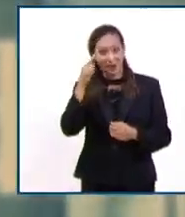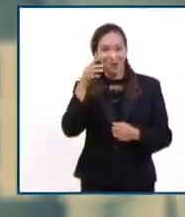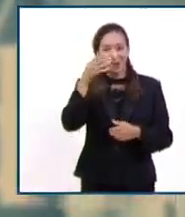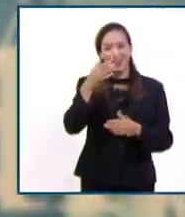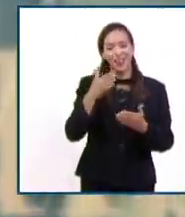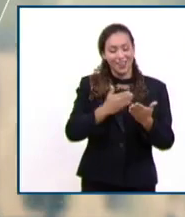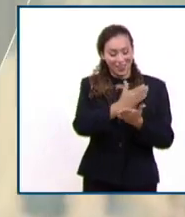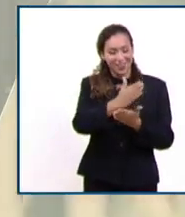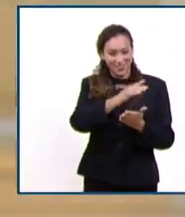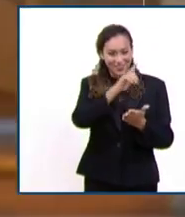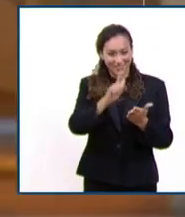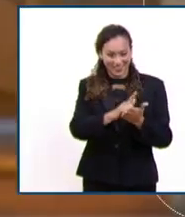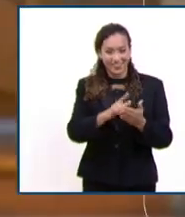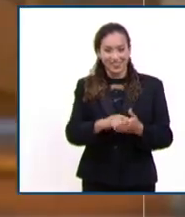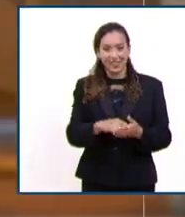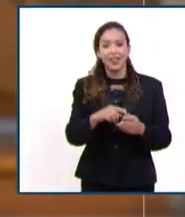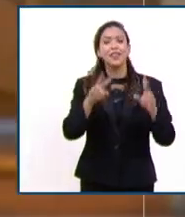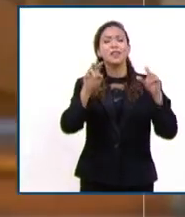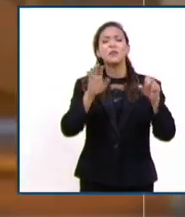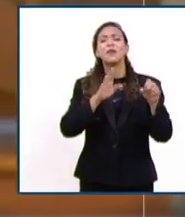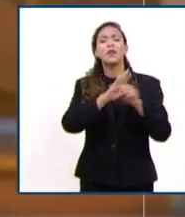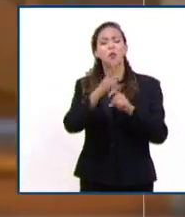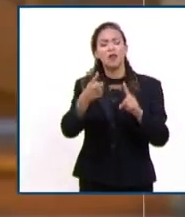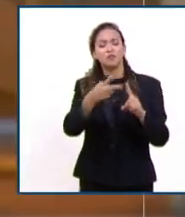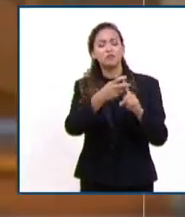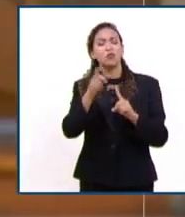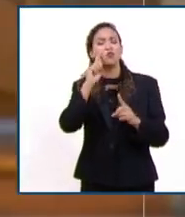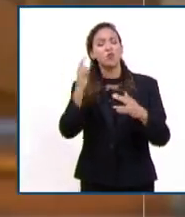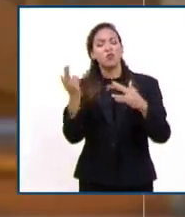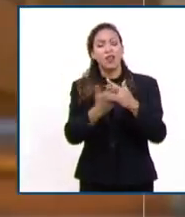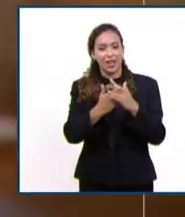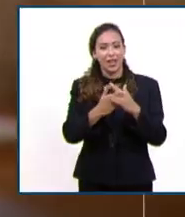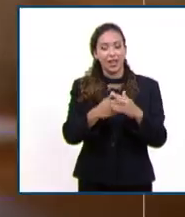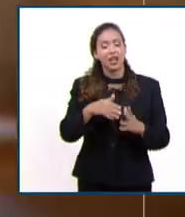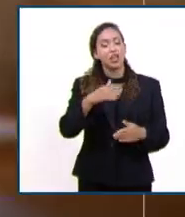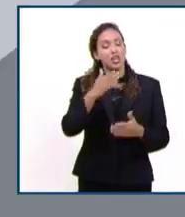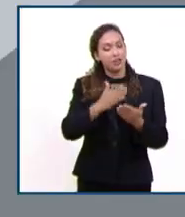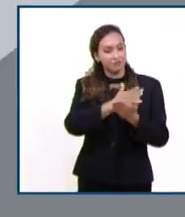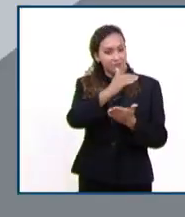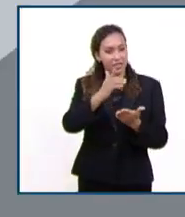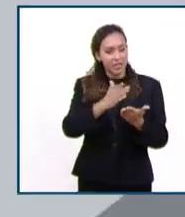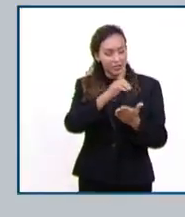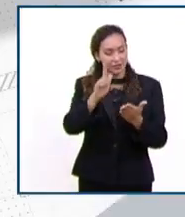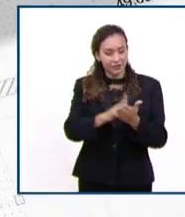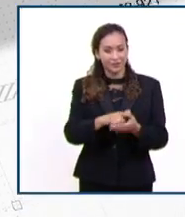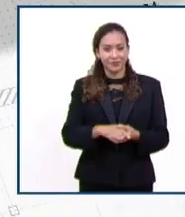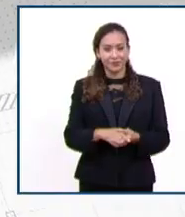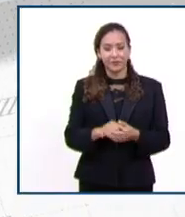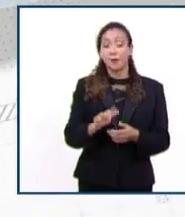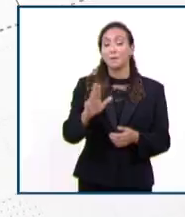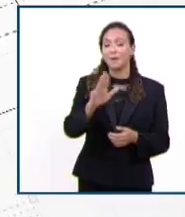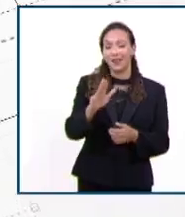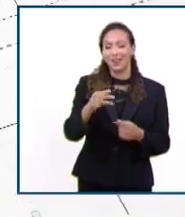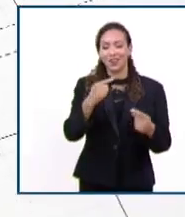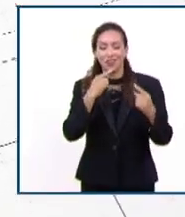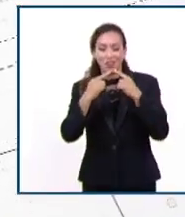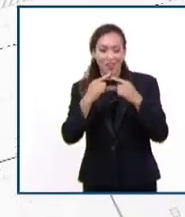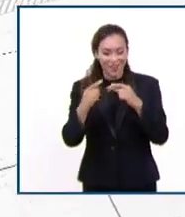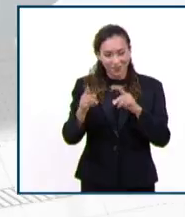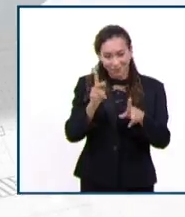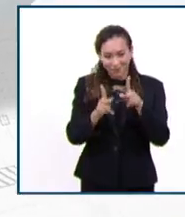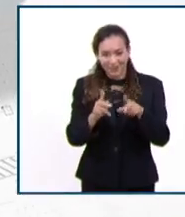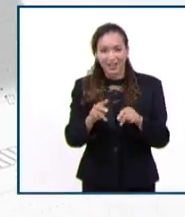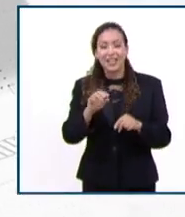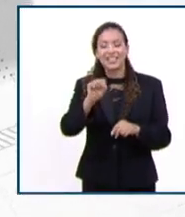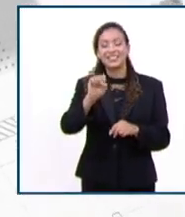se analizará el tema Feminicidio, Impunidad y Justicia. El miércoles, en Diálogos sobre Justicia y Seguridad,